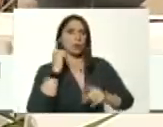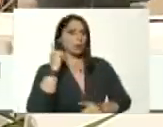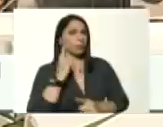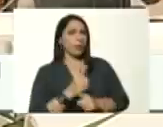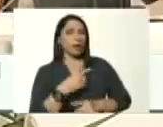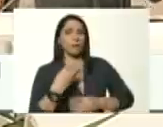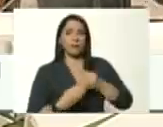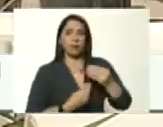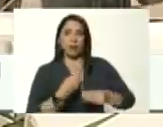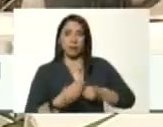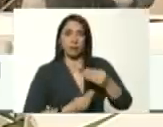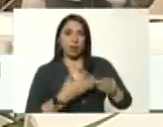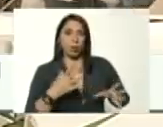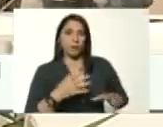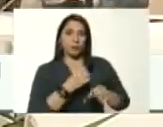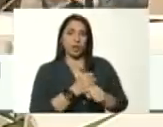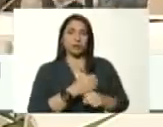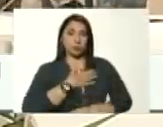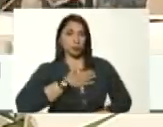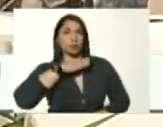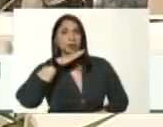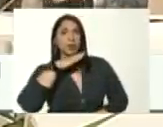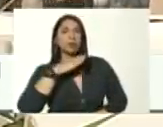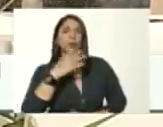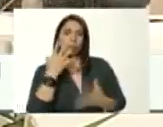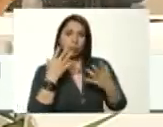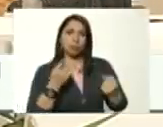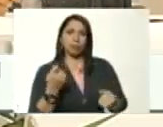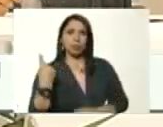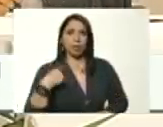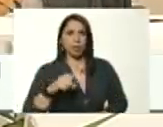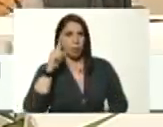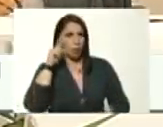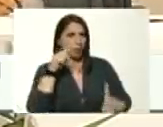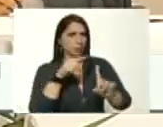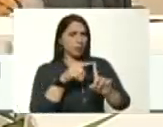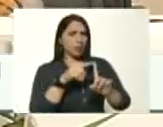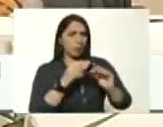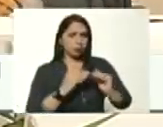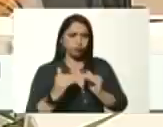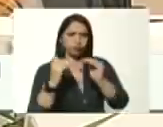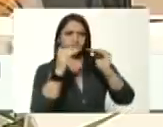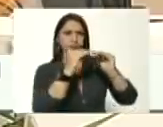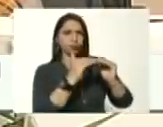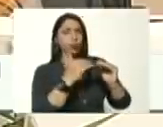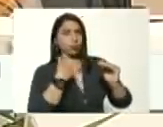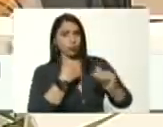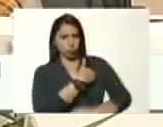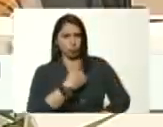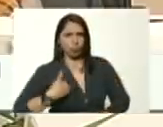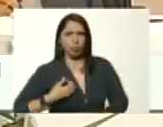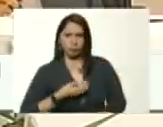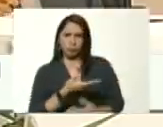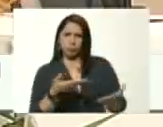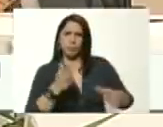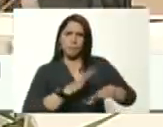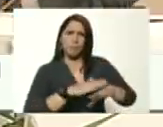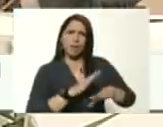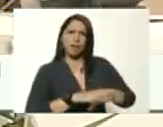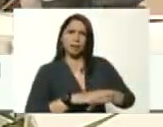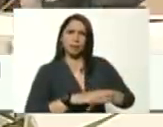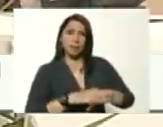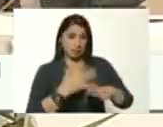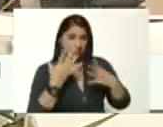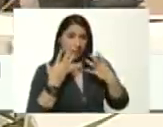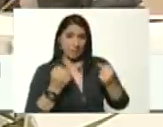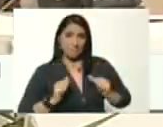confianza suficiente para entender que tenemos un objetivo común en esta comisión eso es lo que quisiéramos porque cuando empiezan a ver